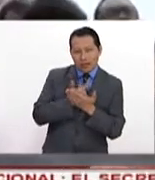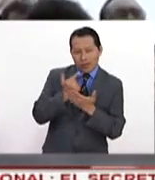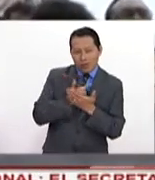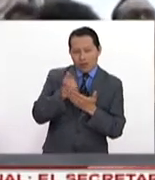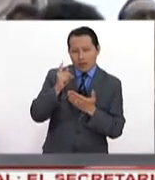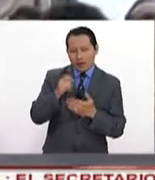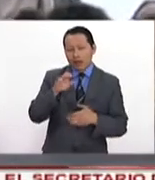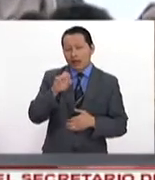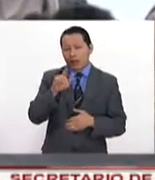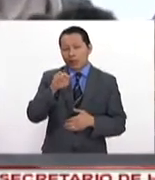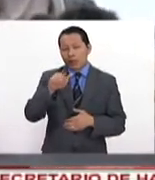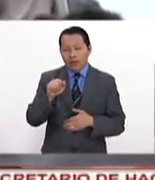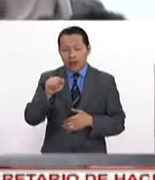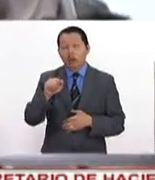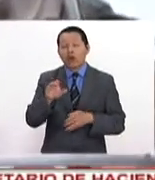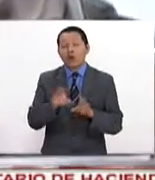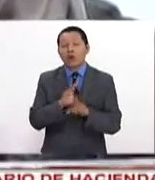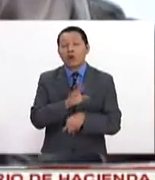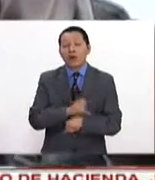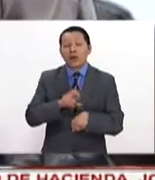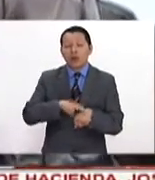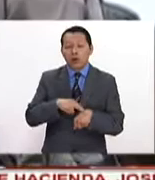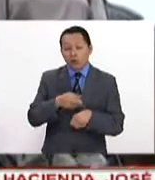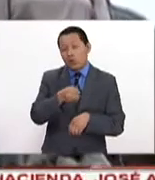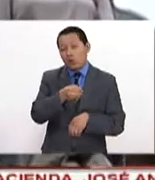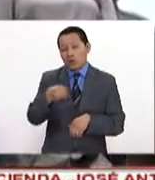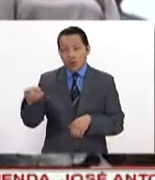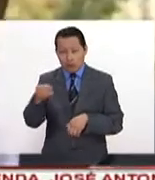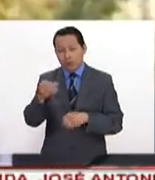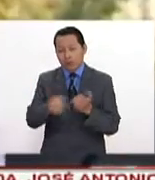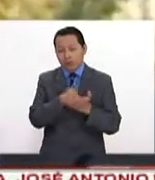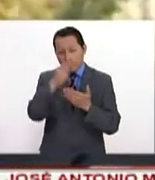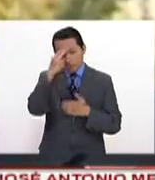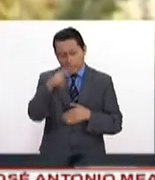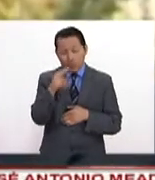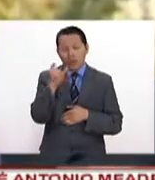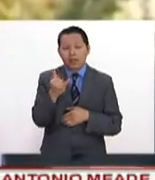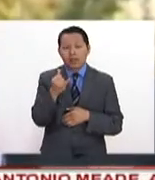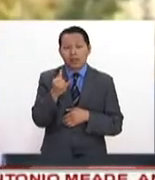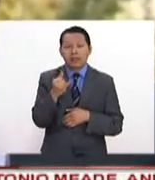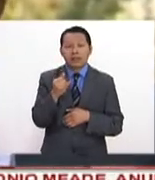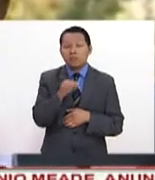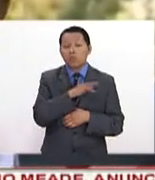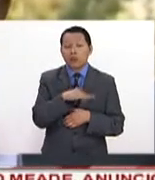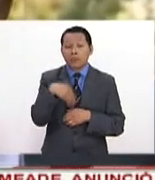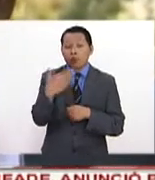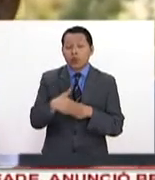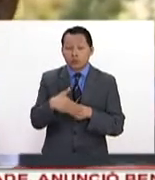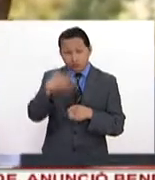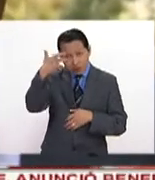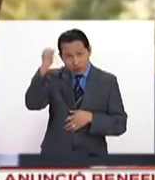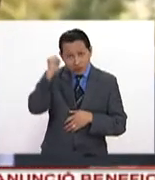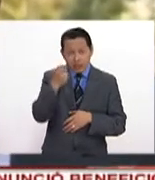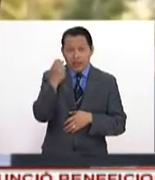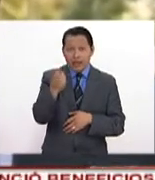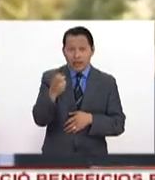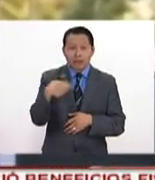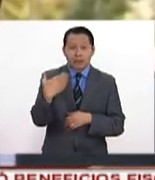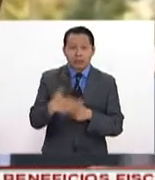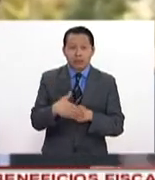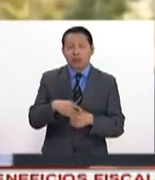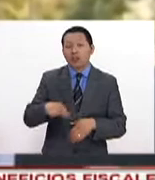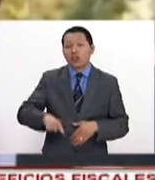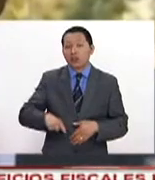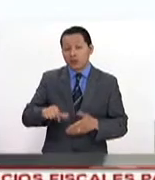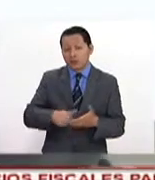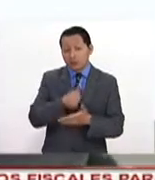colocó a Claudia Sheinbaum como coordinadora de organización de Morena en la Ciudad de México y, claro, con un pie a la candidatura de ese partido para el